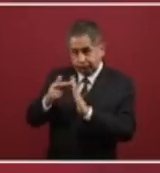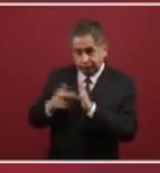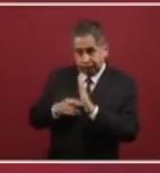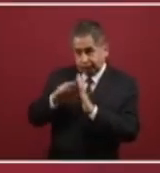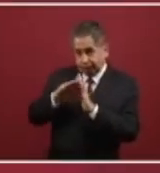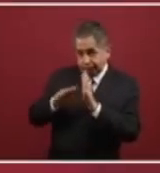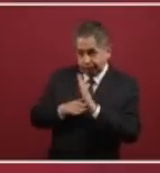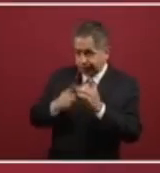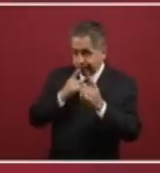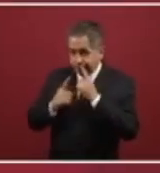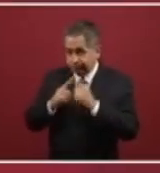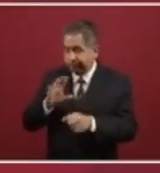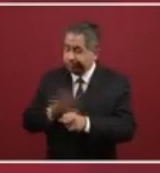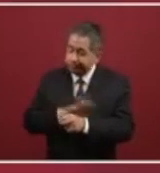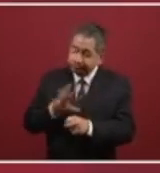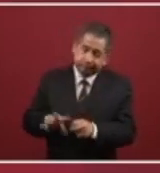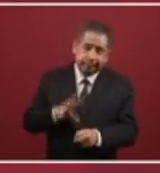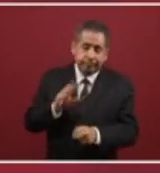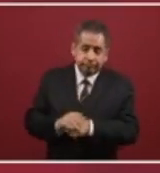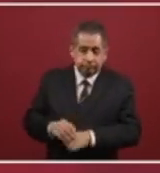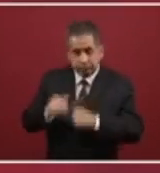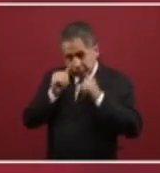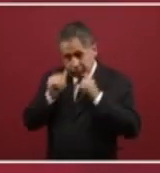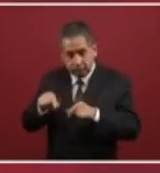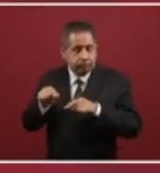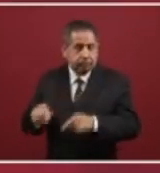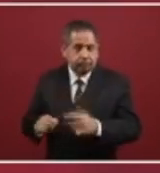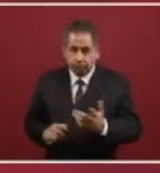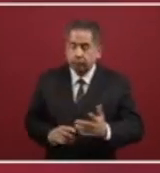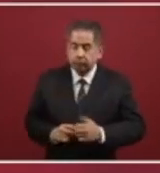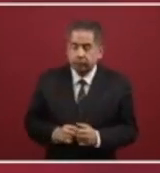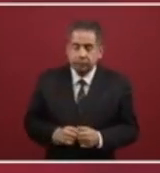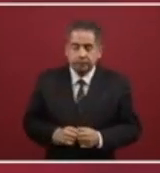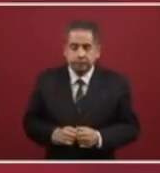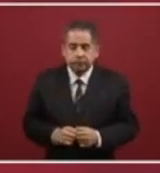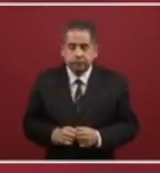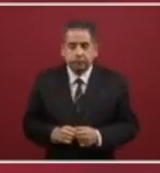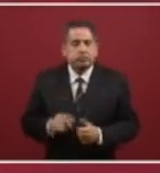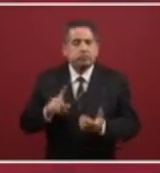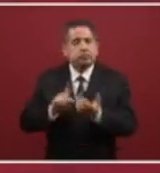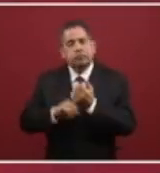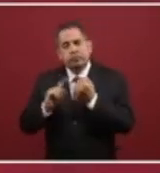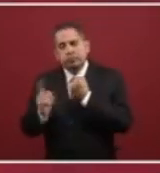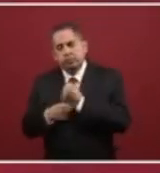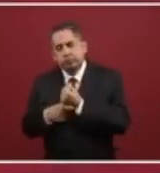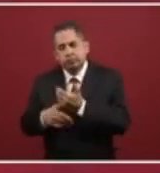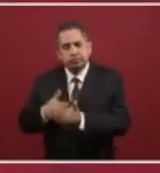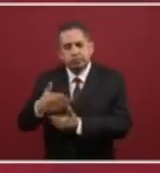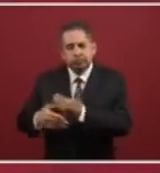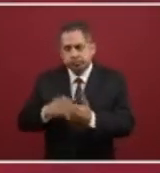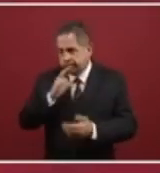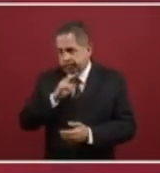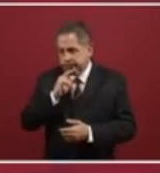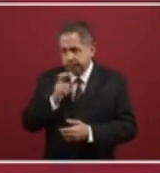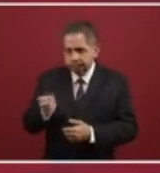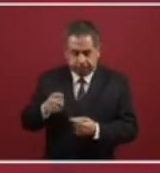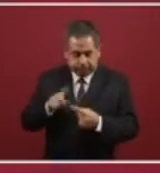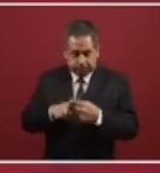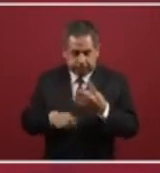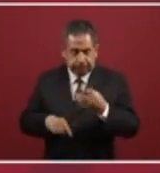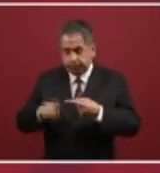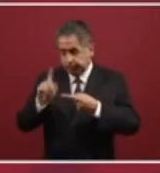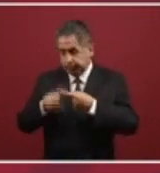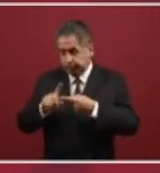gestión migratoria más complejo también para responder a estas circunstancias. Hay razones de fondo que se han venido acelerando. Yo diría que esencialmente son